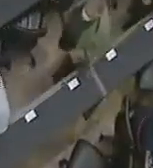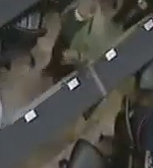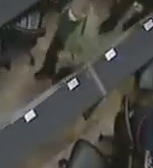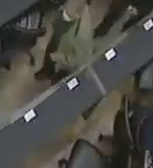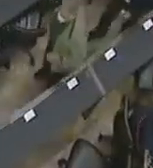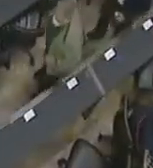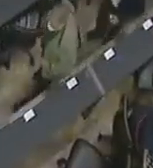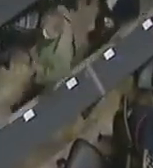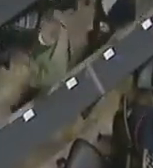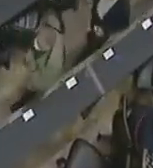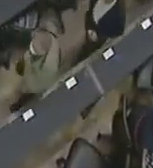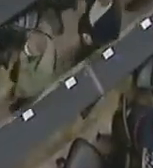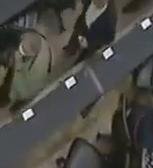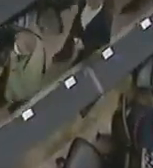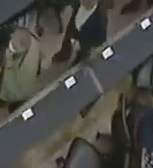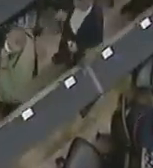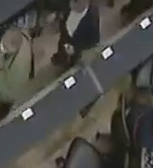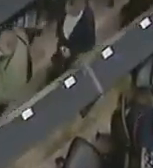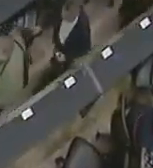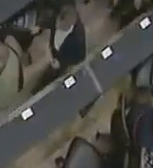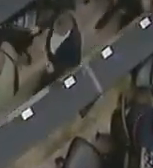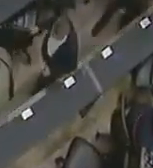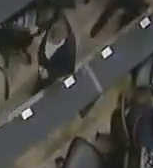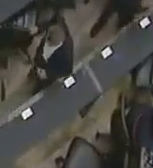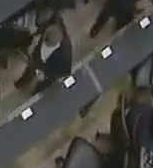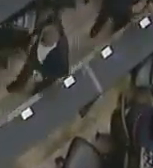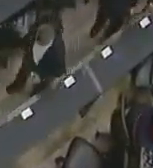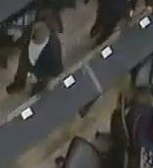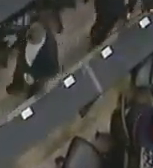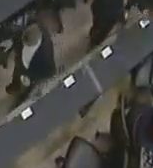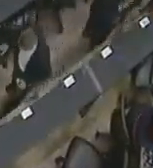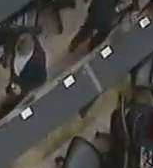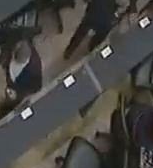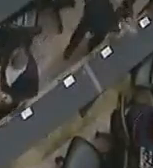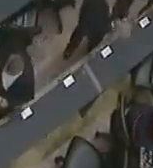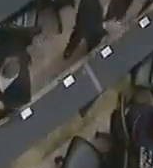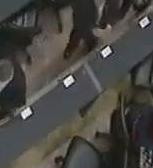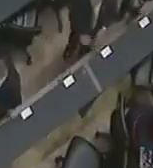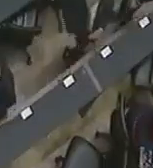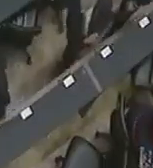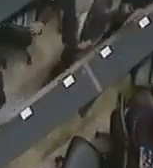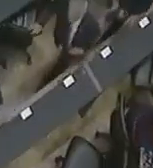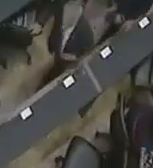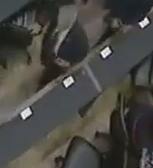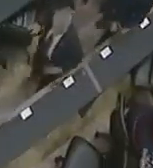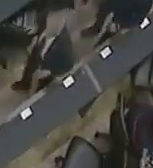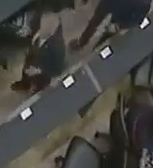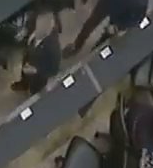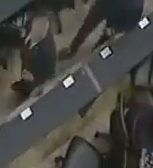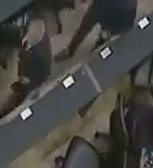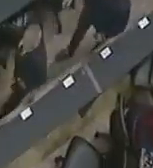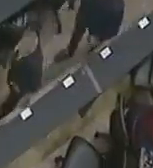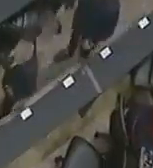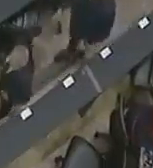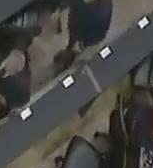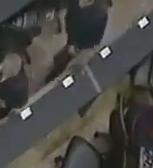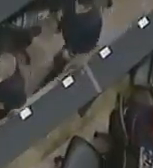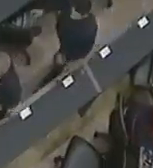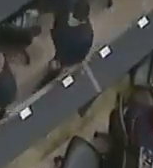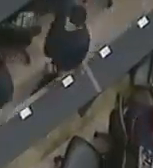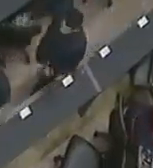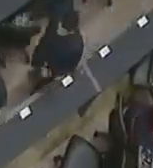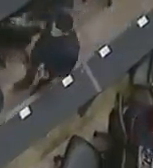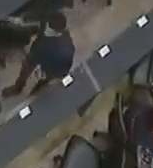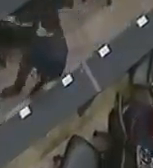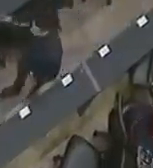De igual manera, el segundo punto de la agenda del día, el proyecto de acuerdo mediante el cual se ordena el traslado simbólico al